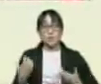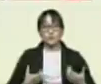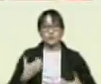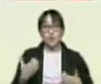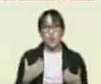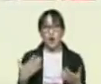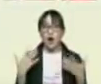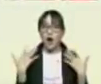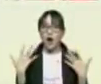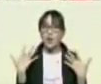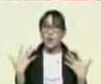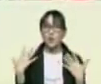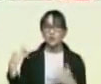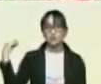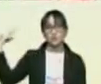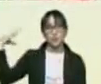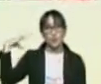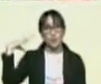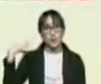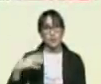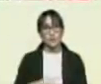el calor, el sol.